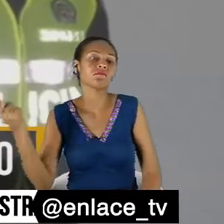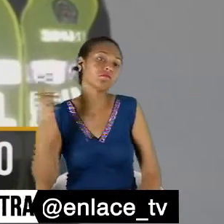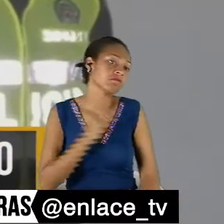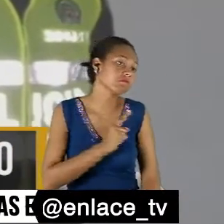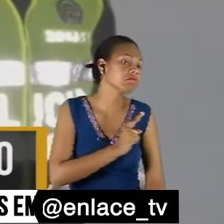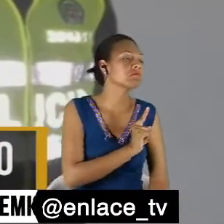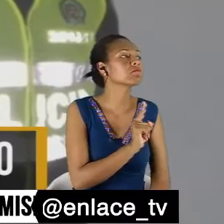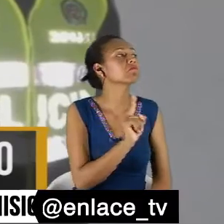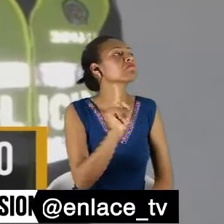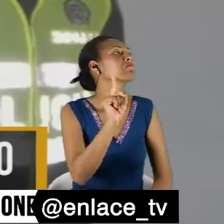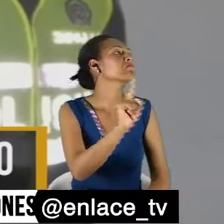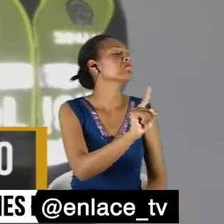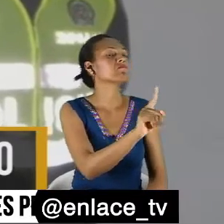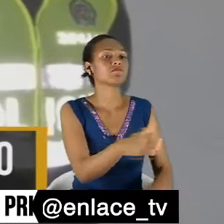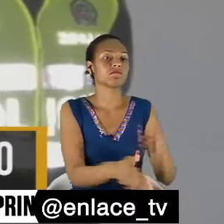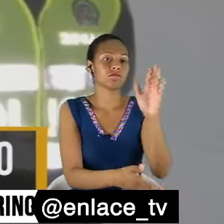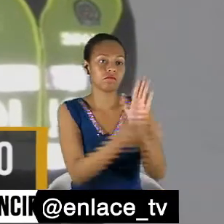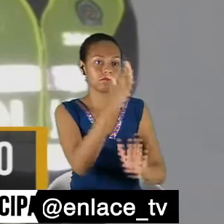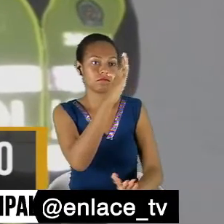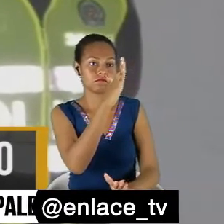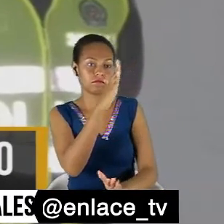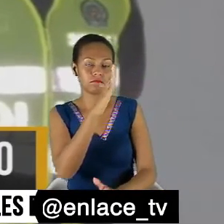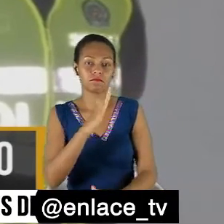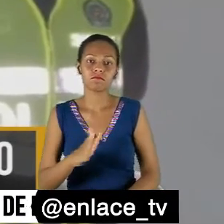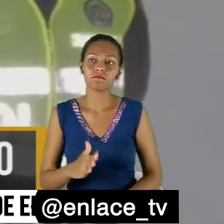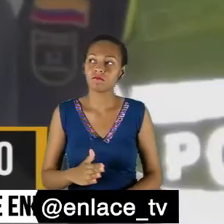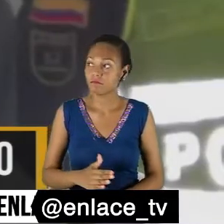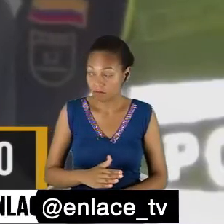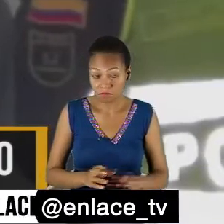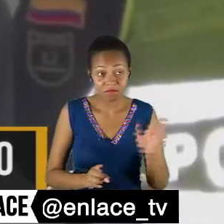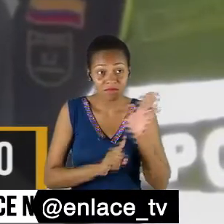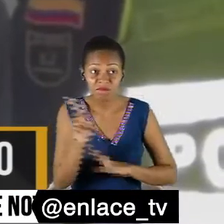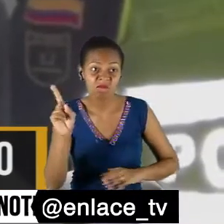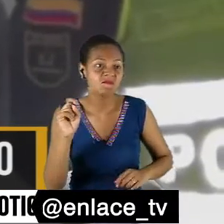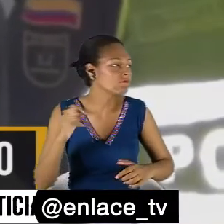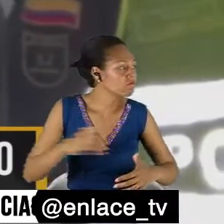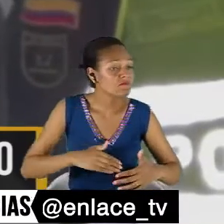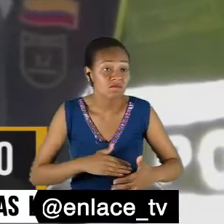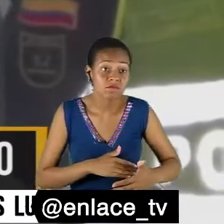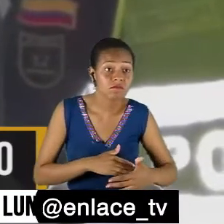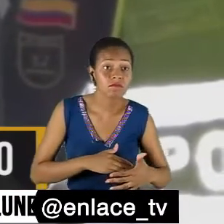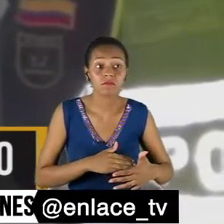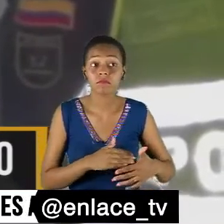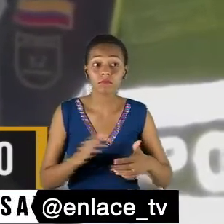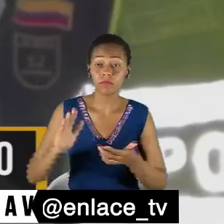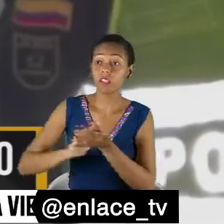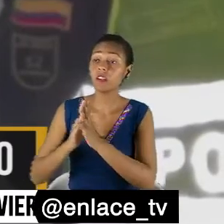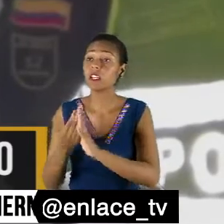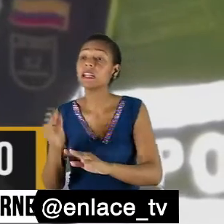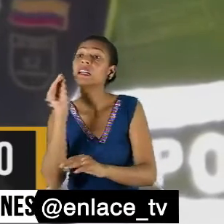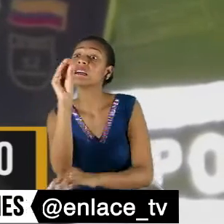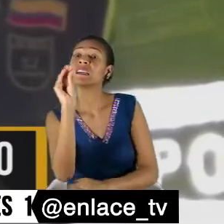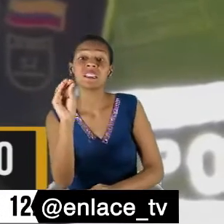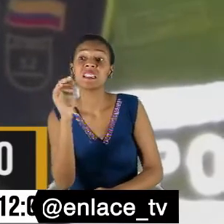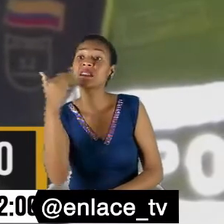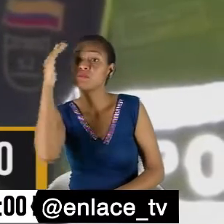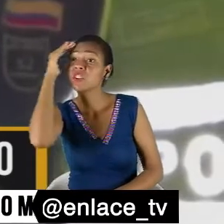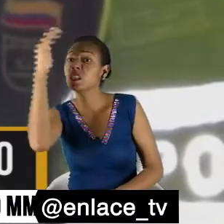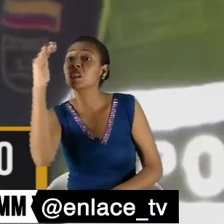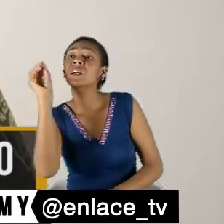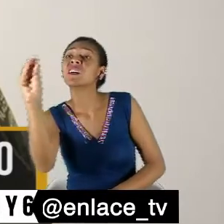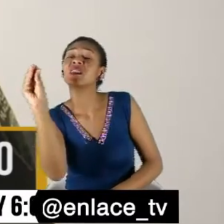y sale de la vivienda pues huyendo. La comunidad pues advierte a la Policía Nacional de este